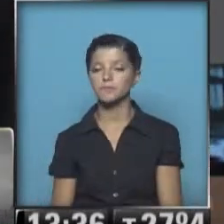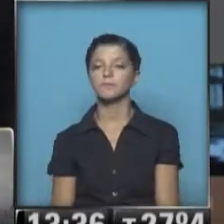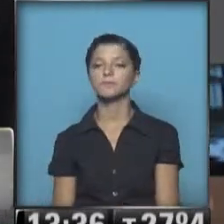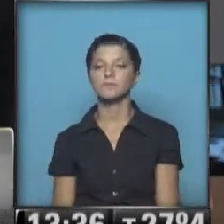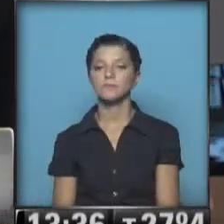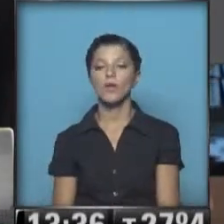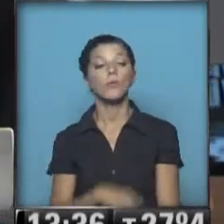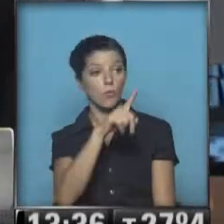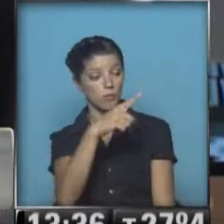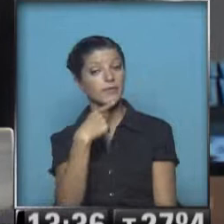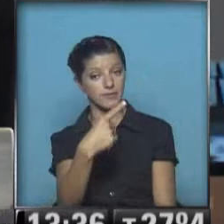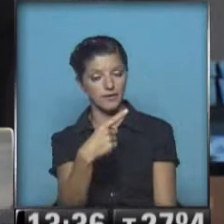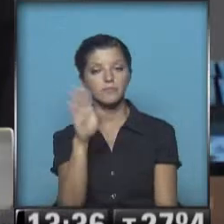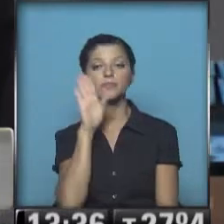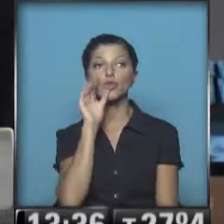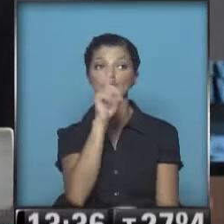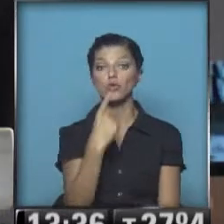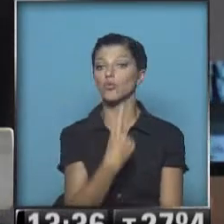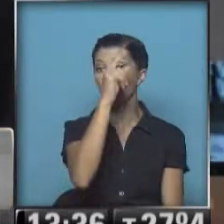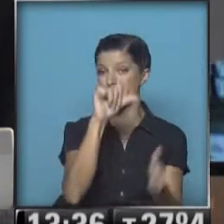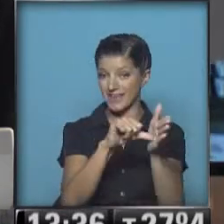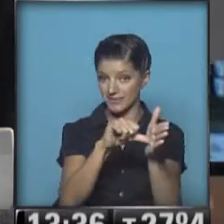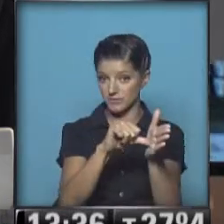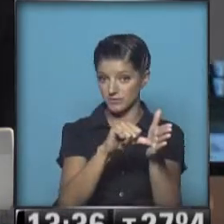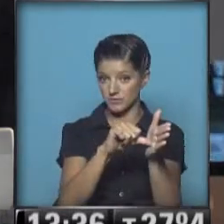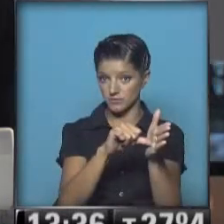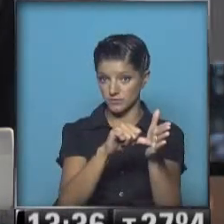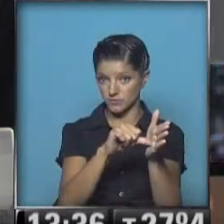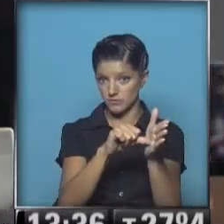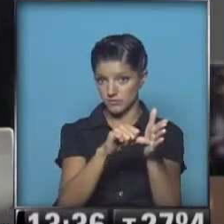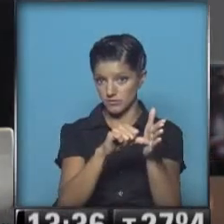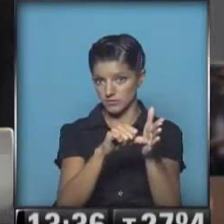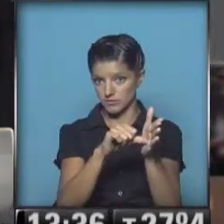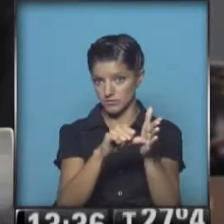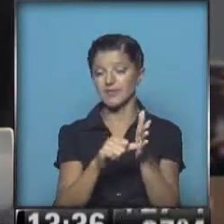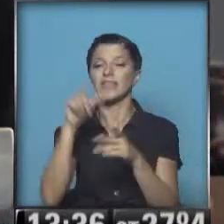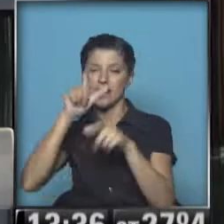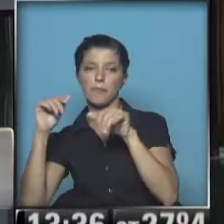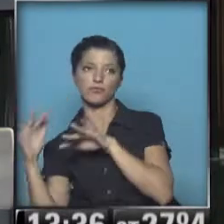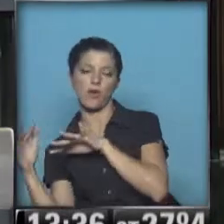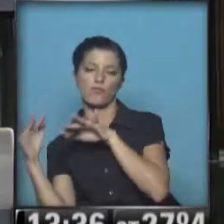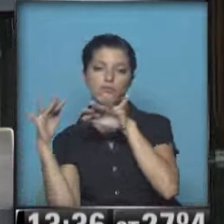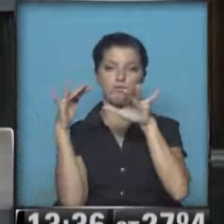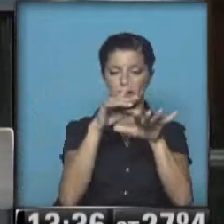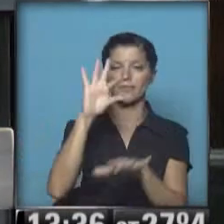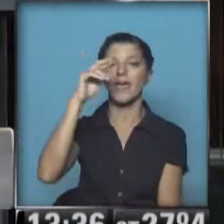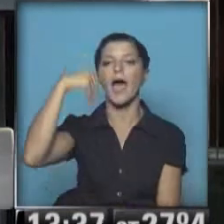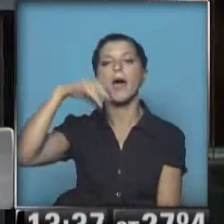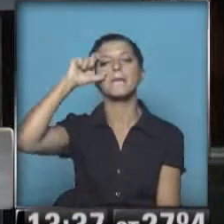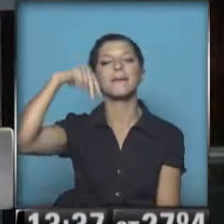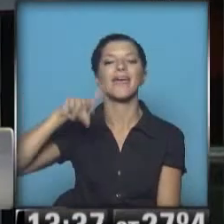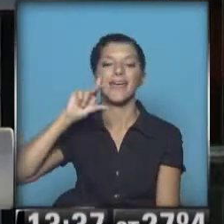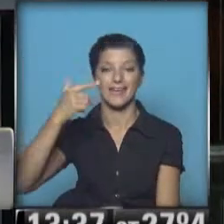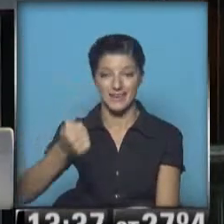como mencionabas, Estados Unidos es uno de los países que fue destino de la diáspora después de todo esto que sucedió con